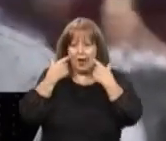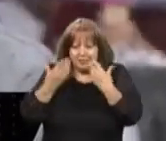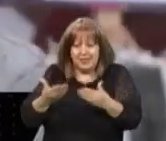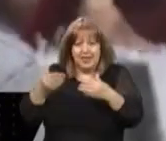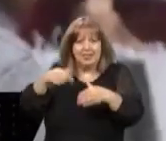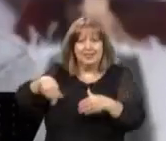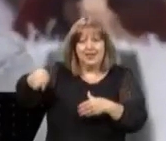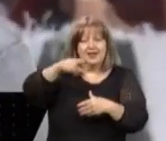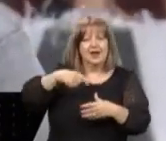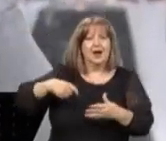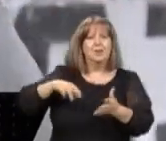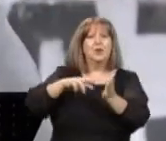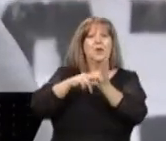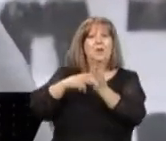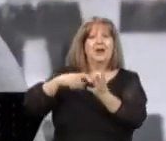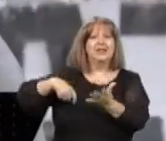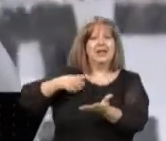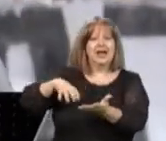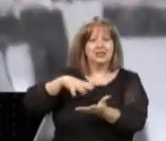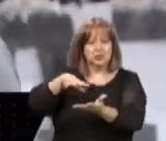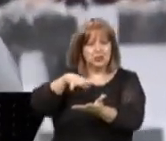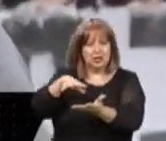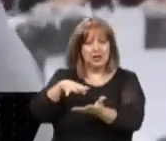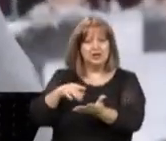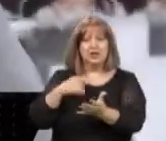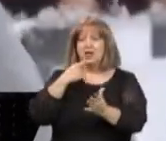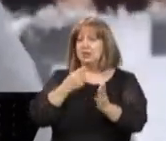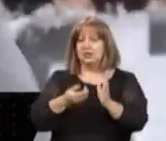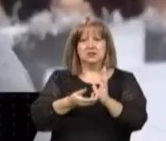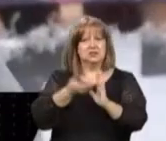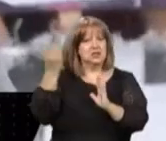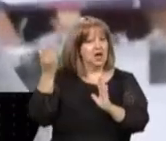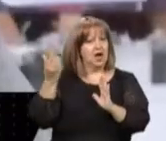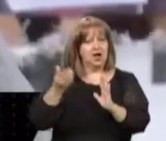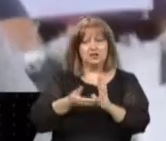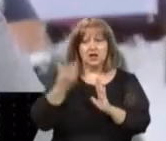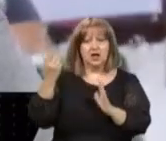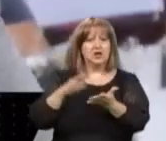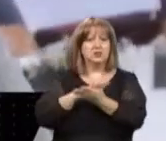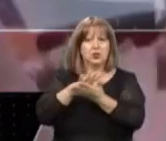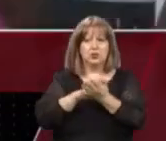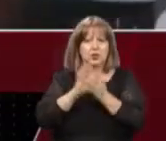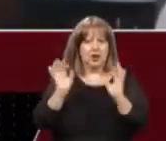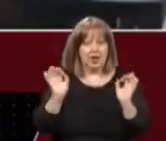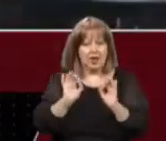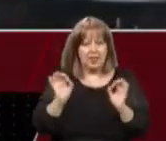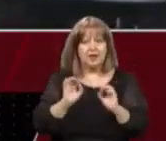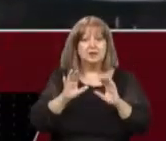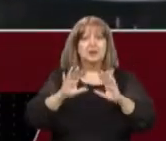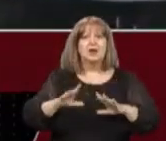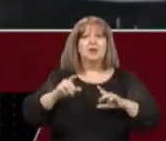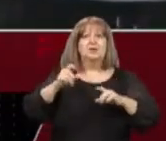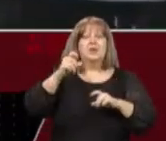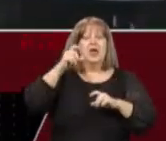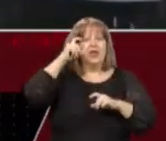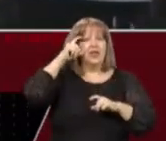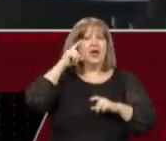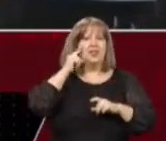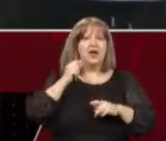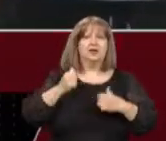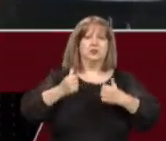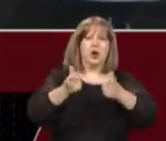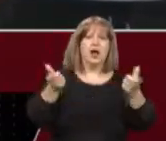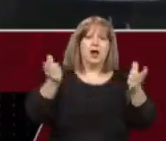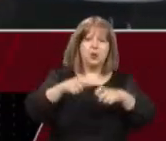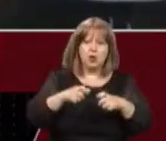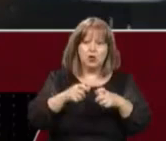país. Lo que menos hace es intentar despegar una situación de solución a este problema, porque llevamos más de 10 días de negociaciones de la última